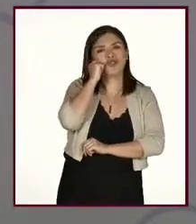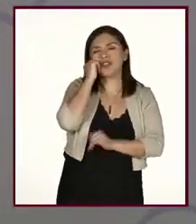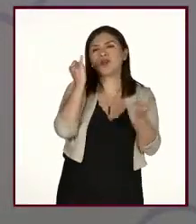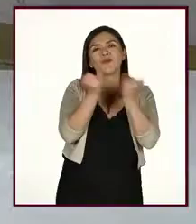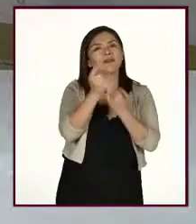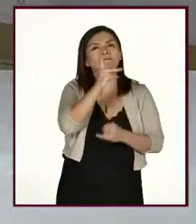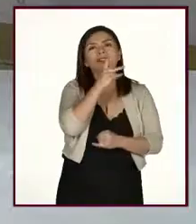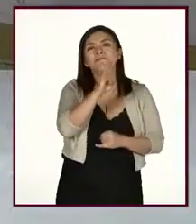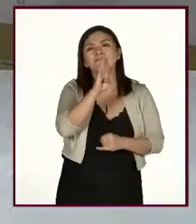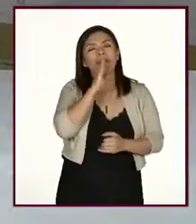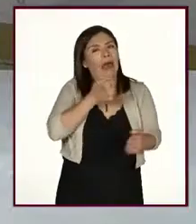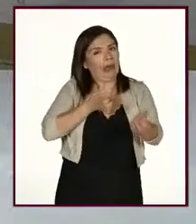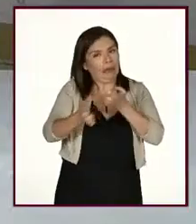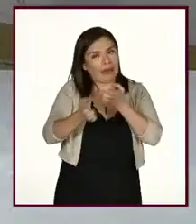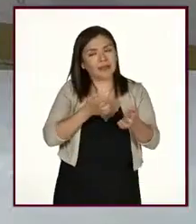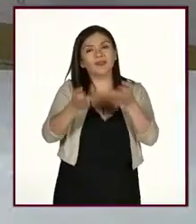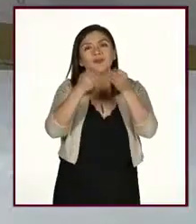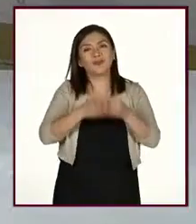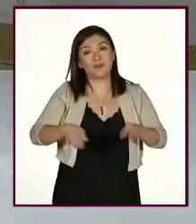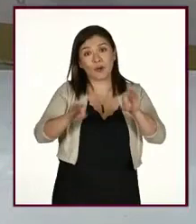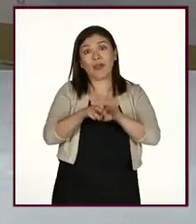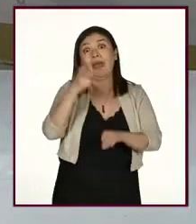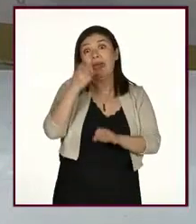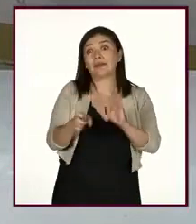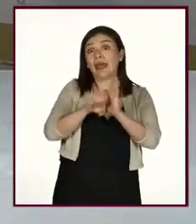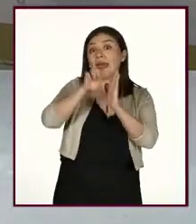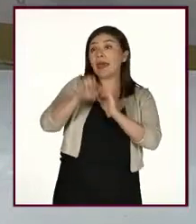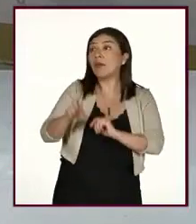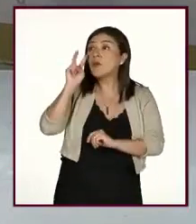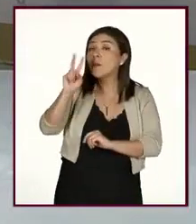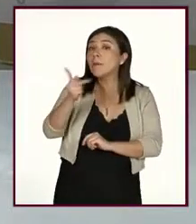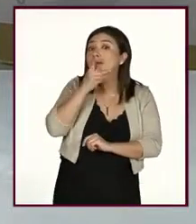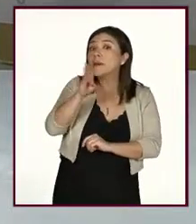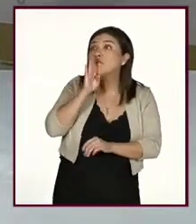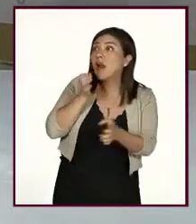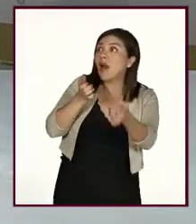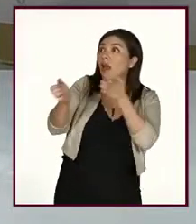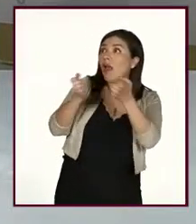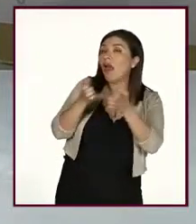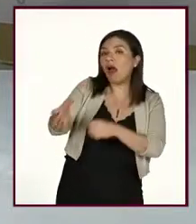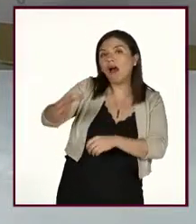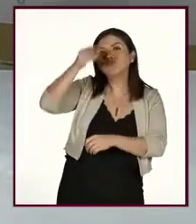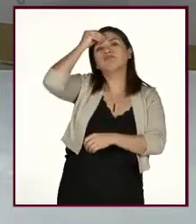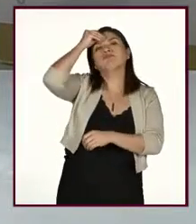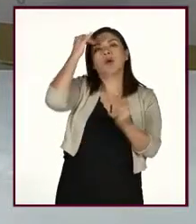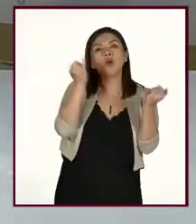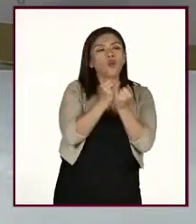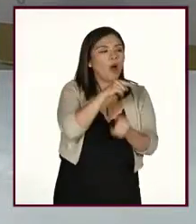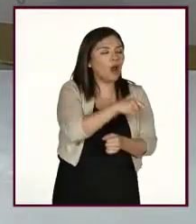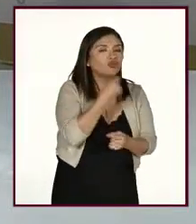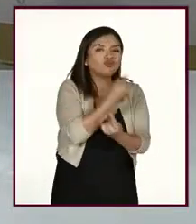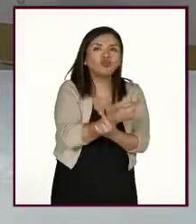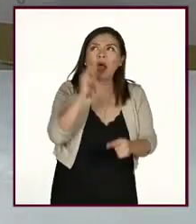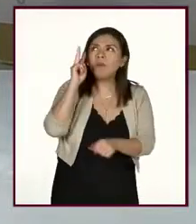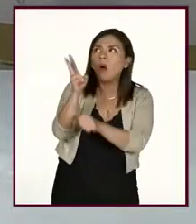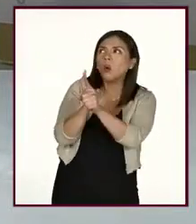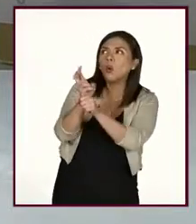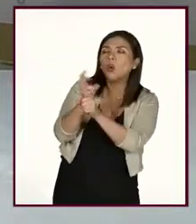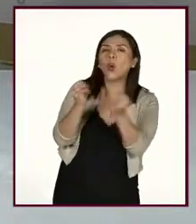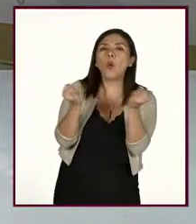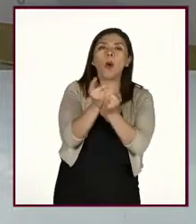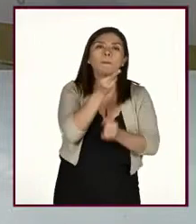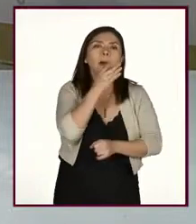papás, exactamente. Entonces, ahí está el ejemplo de los papás. El mejor ejemplo que vamos a darle a los niños, niñas y